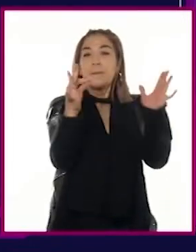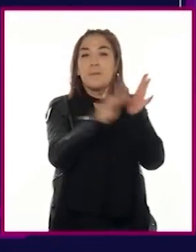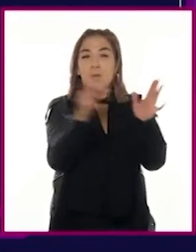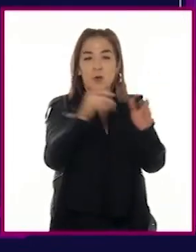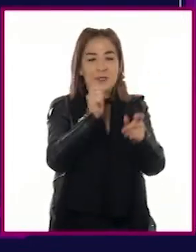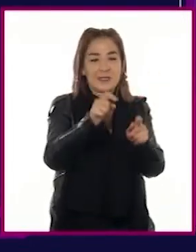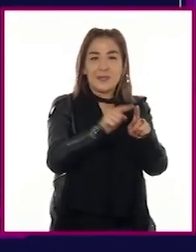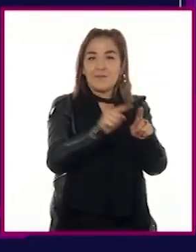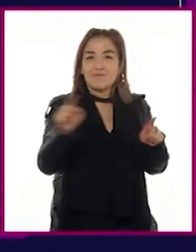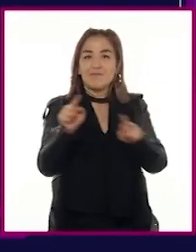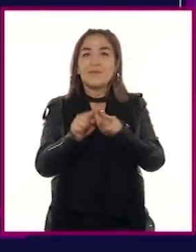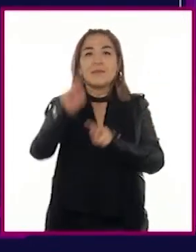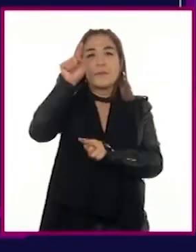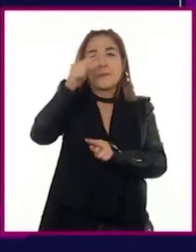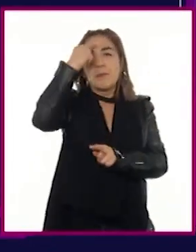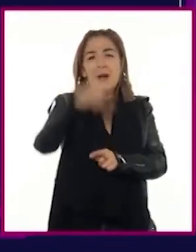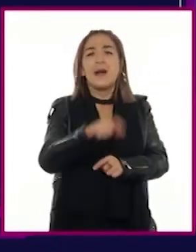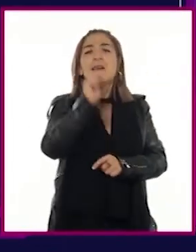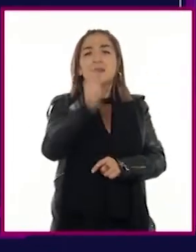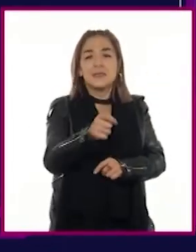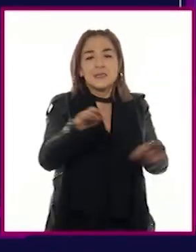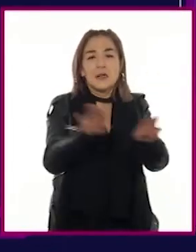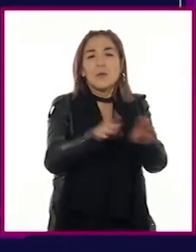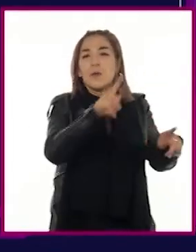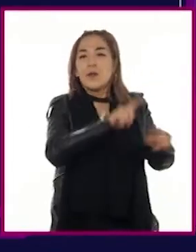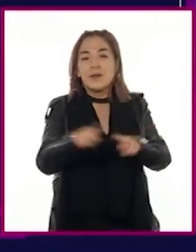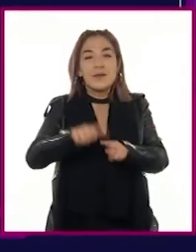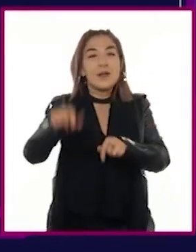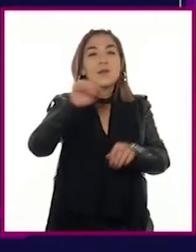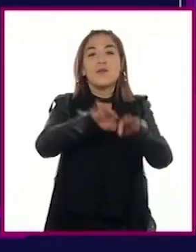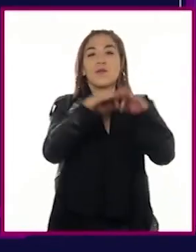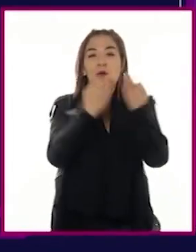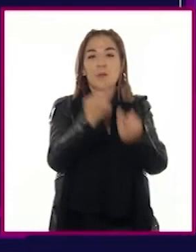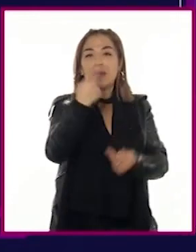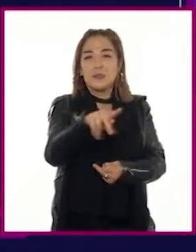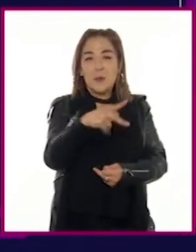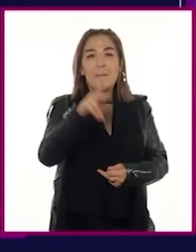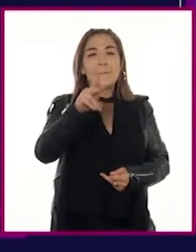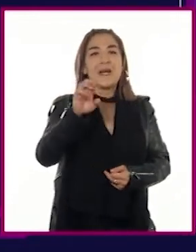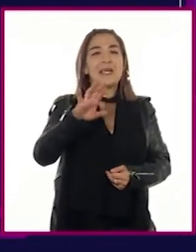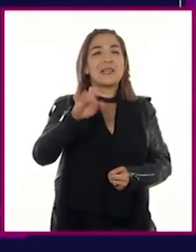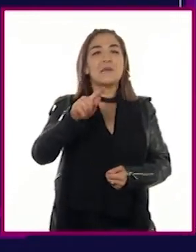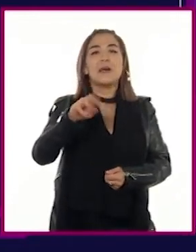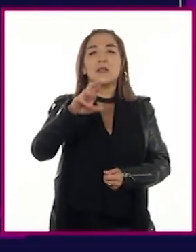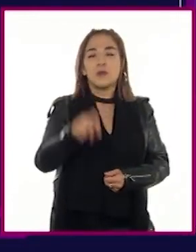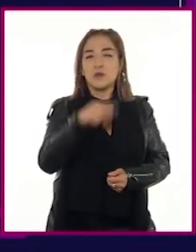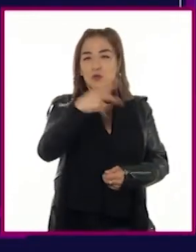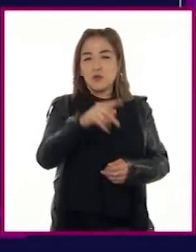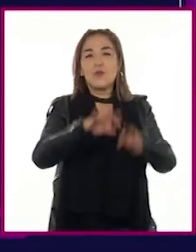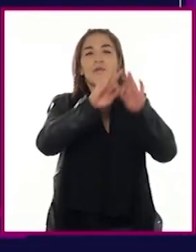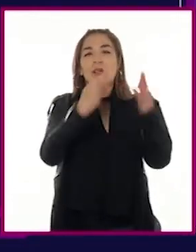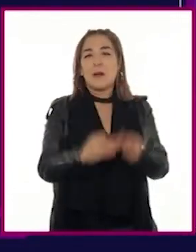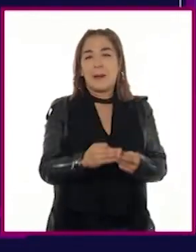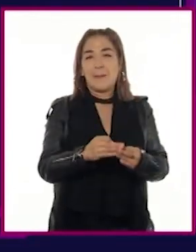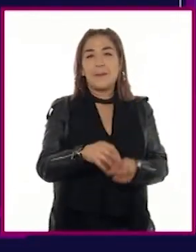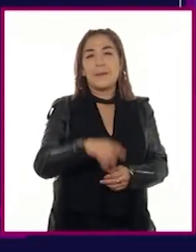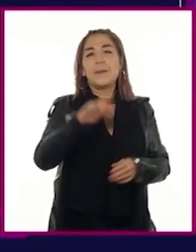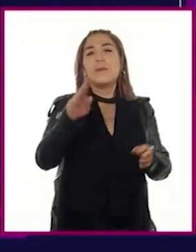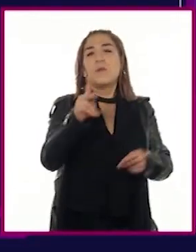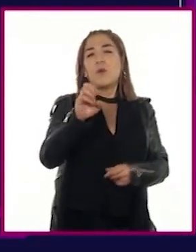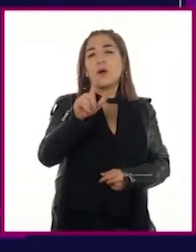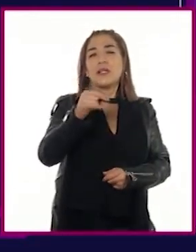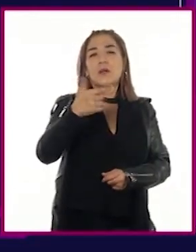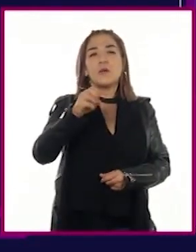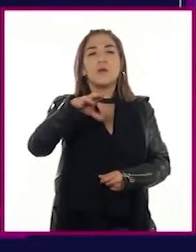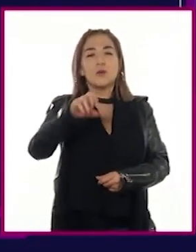adquirir sentido al aparecer como una variable en la fórmula del perímetro de un polígono regular, denotado con la letra